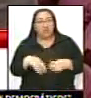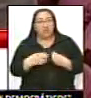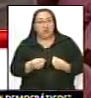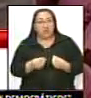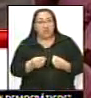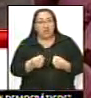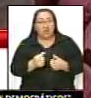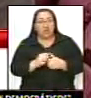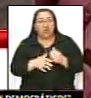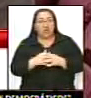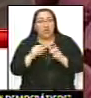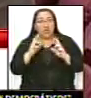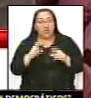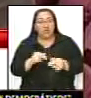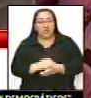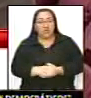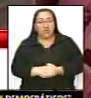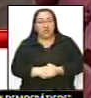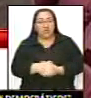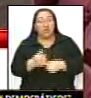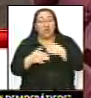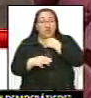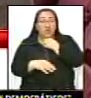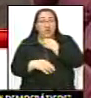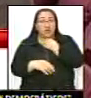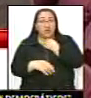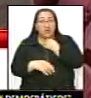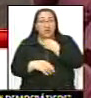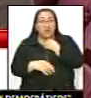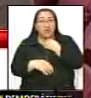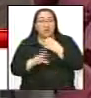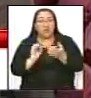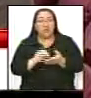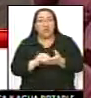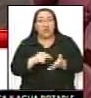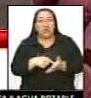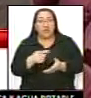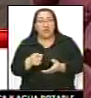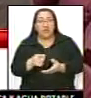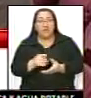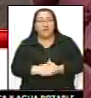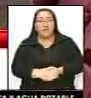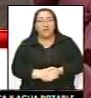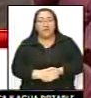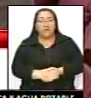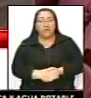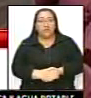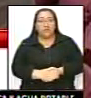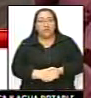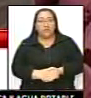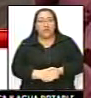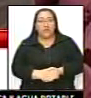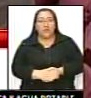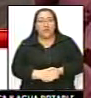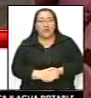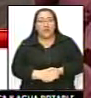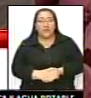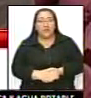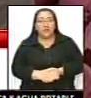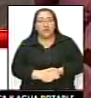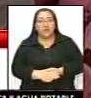las razones por las que se han considerado este endeudamiento. O sea, vamos a tener más endeudamiento interno que